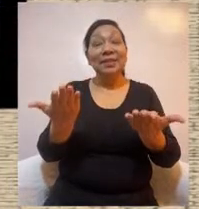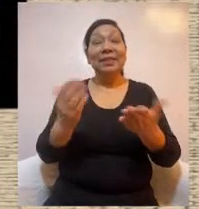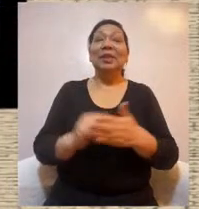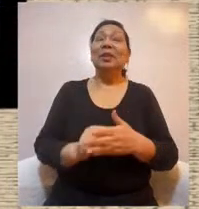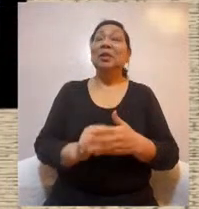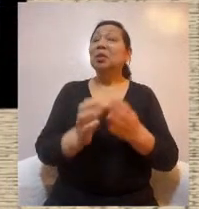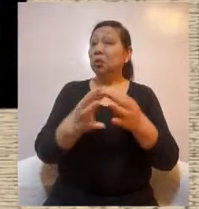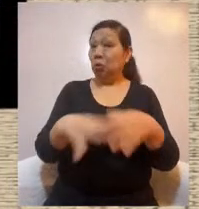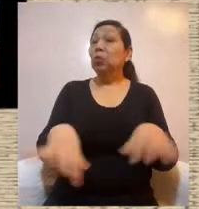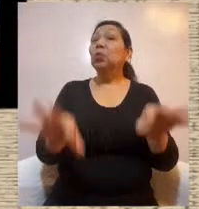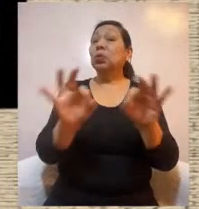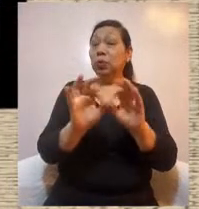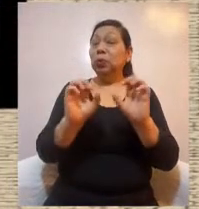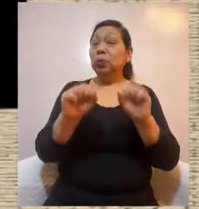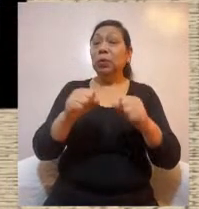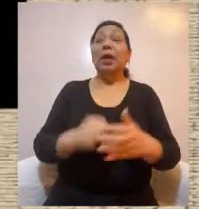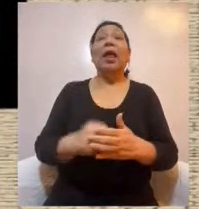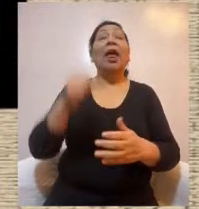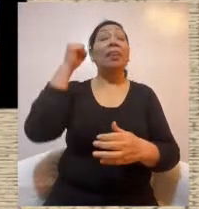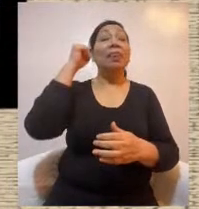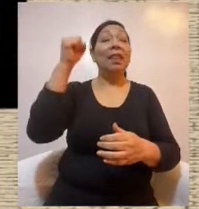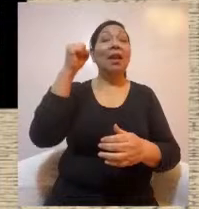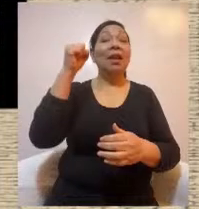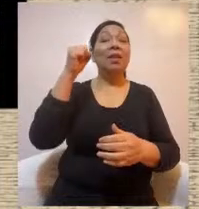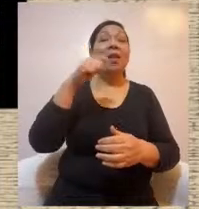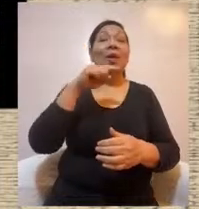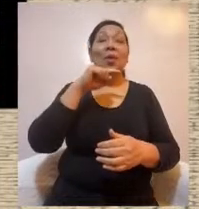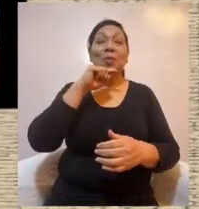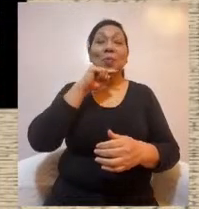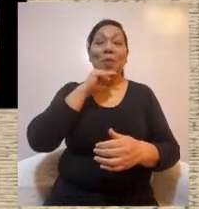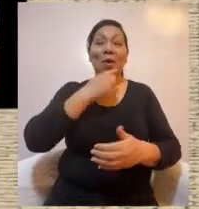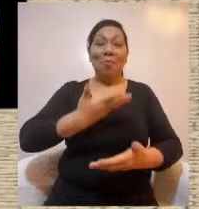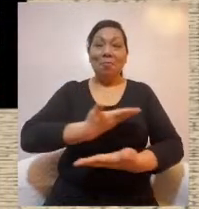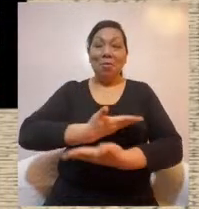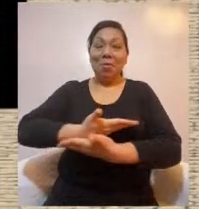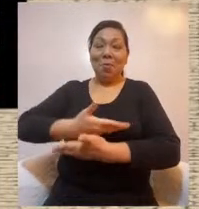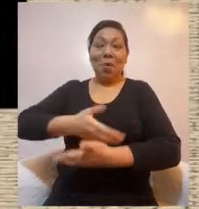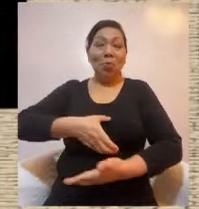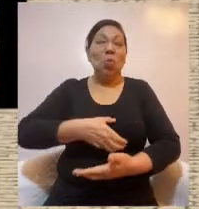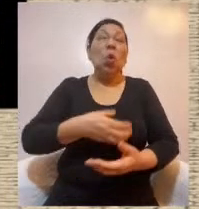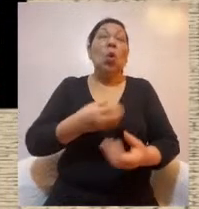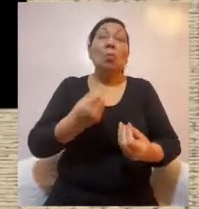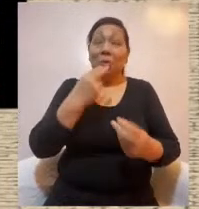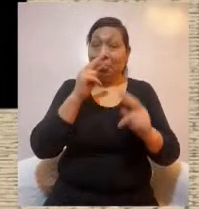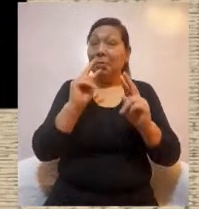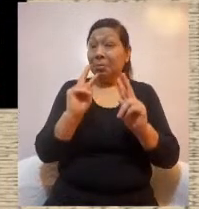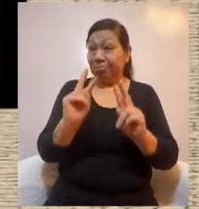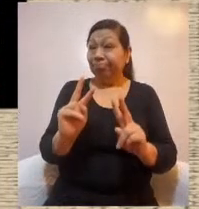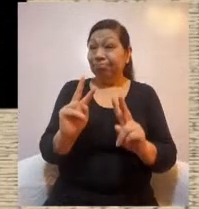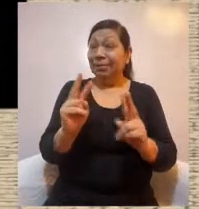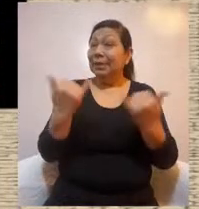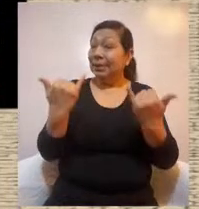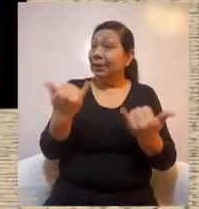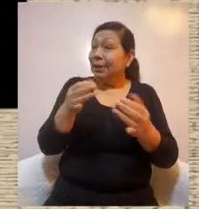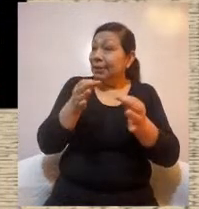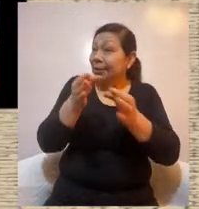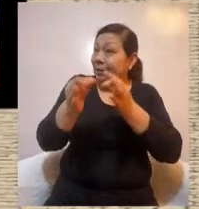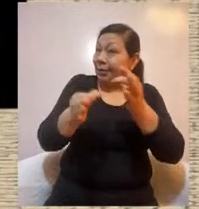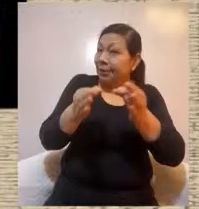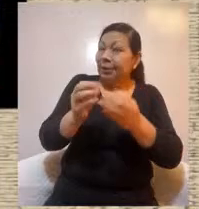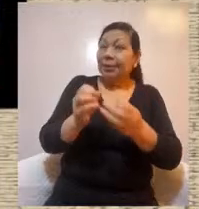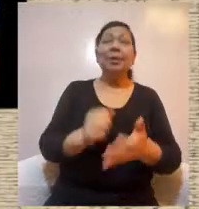sin duda sumamente importante: el derecho a la lactancia materna. Como hemos podido advertir en